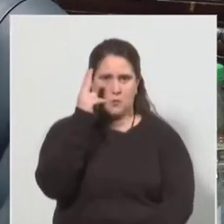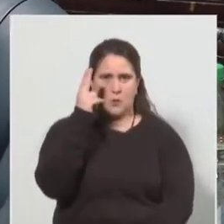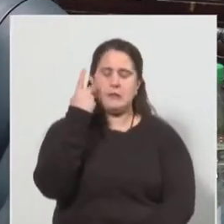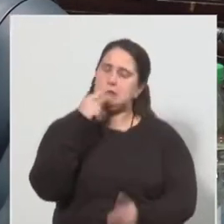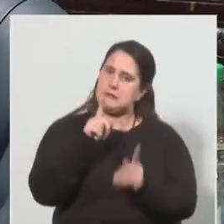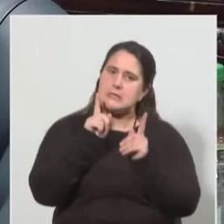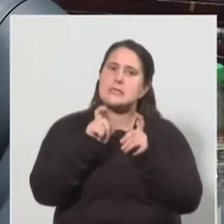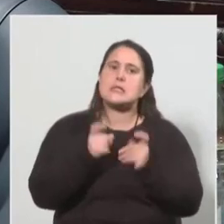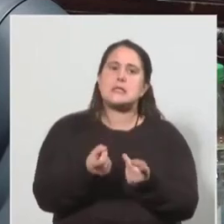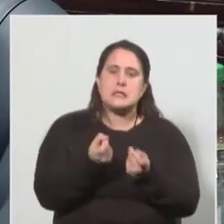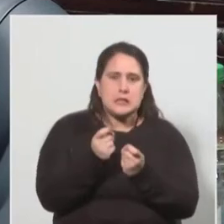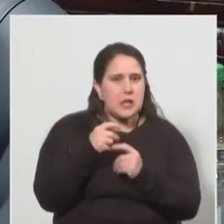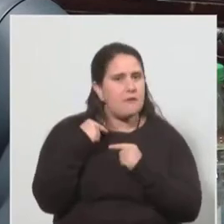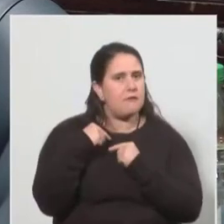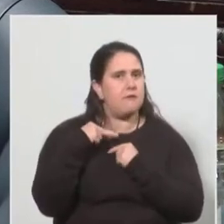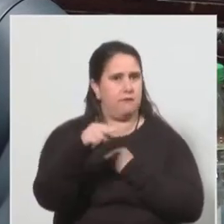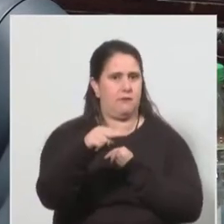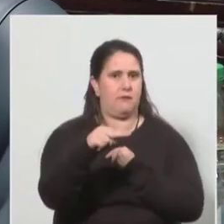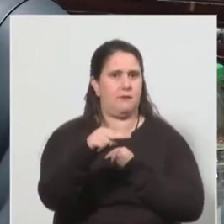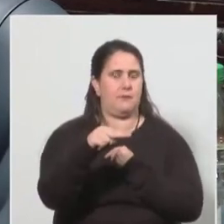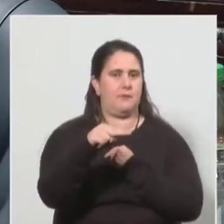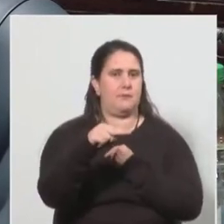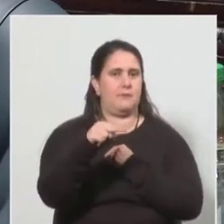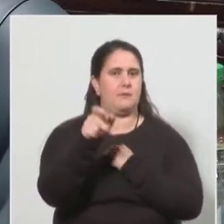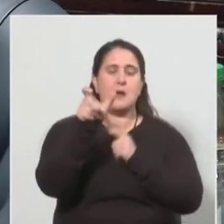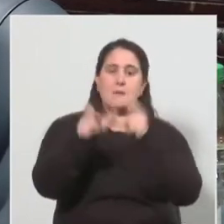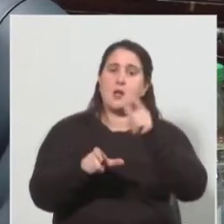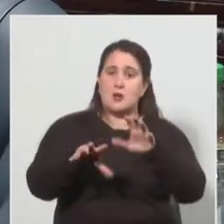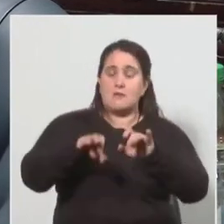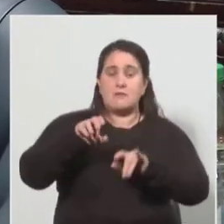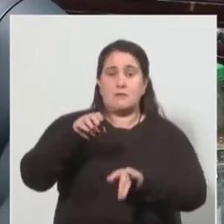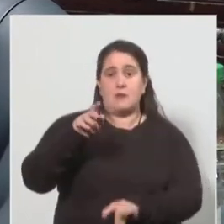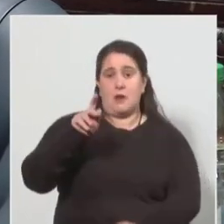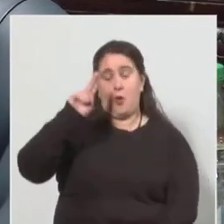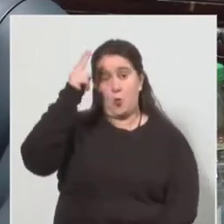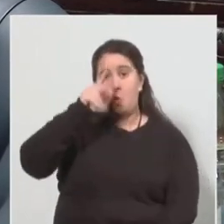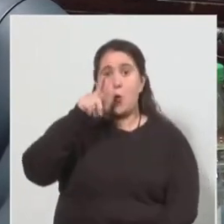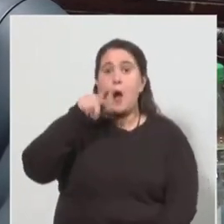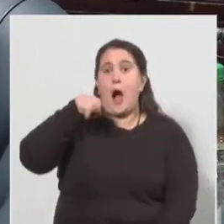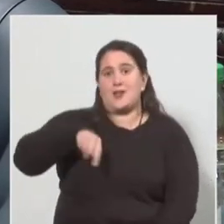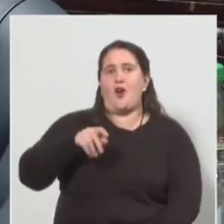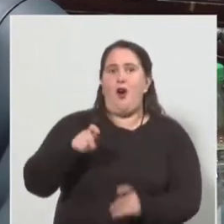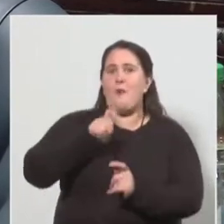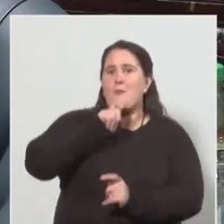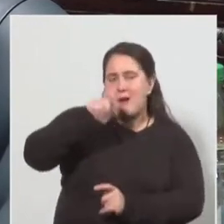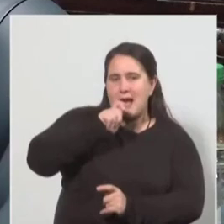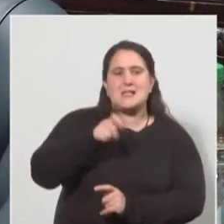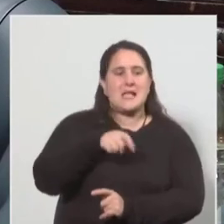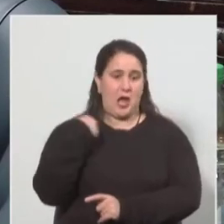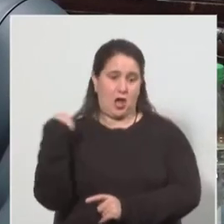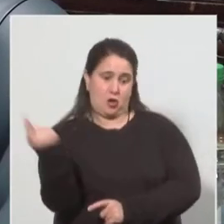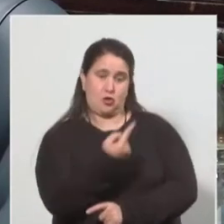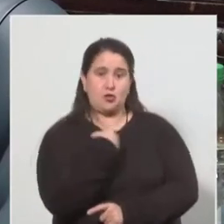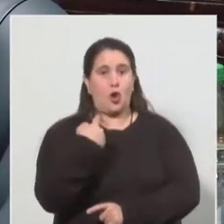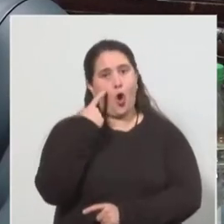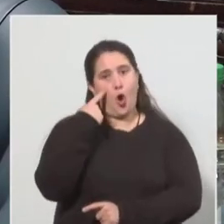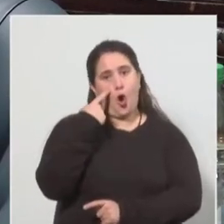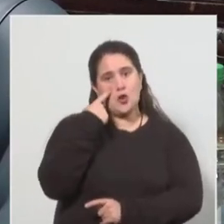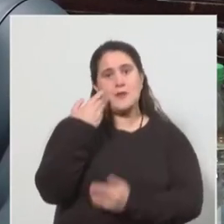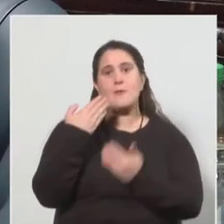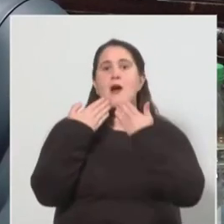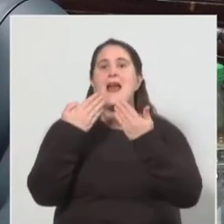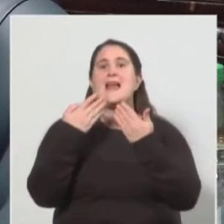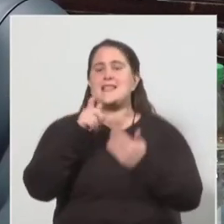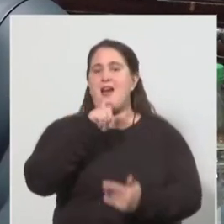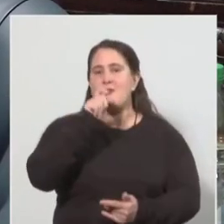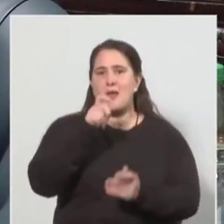siéndolo. La opinión pública uruguaya, y todos quienes aquí estamos, pudimos conocer a través de la